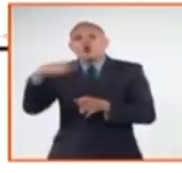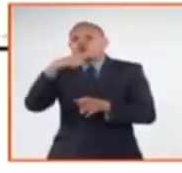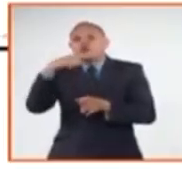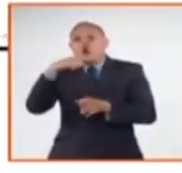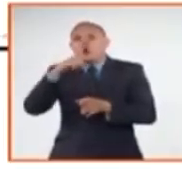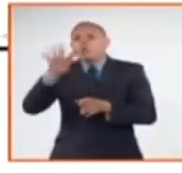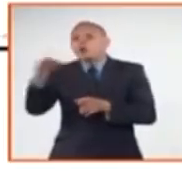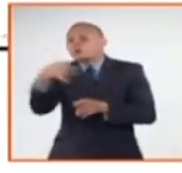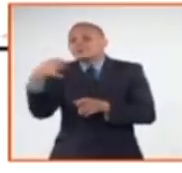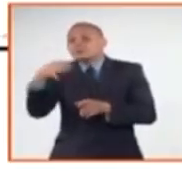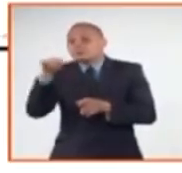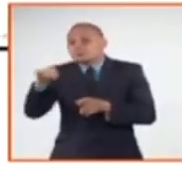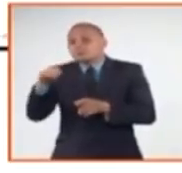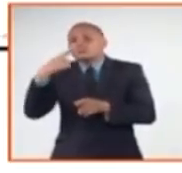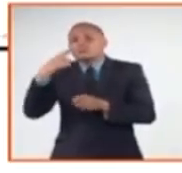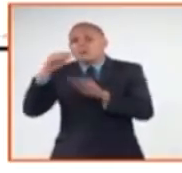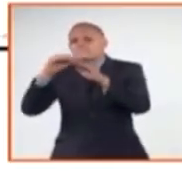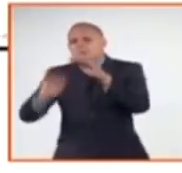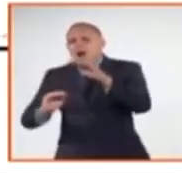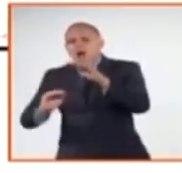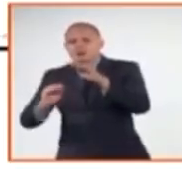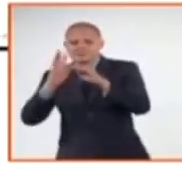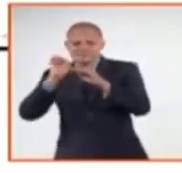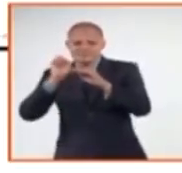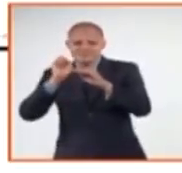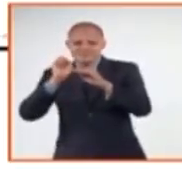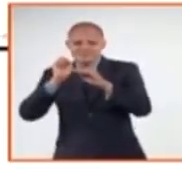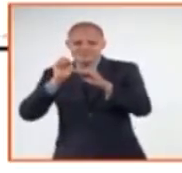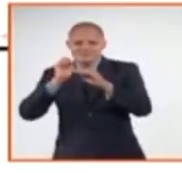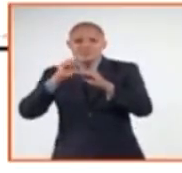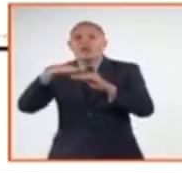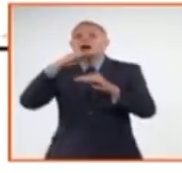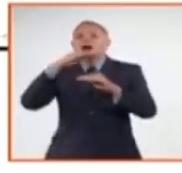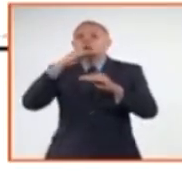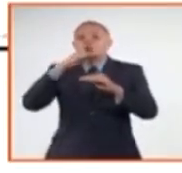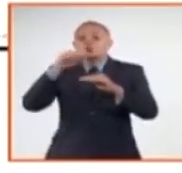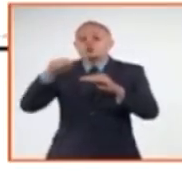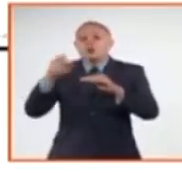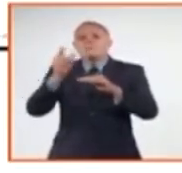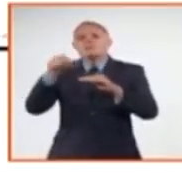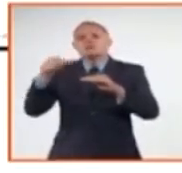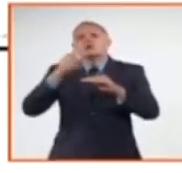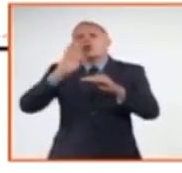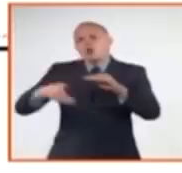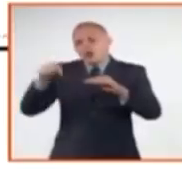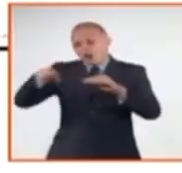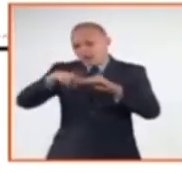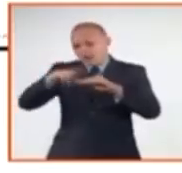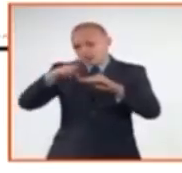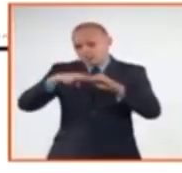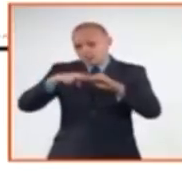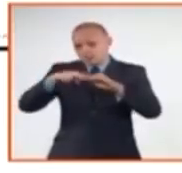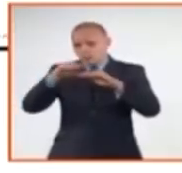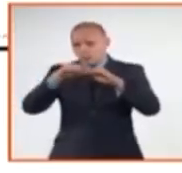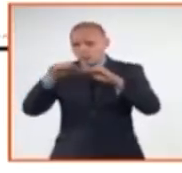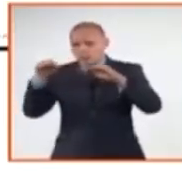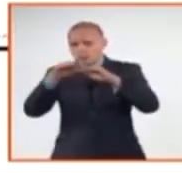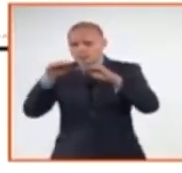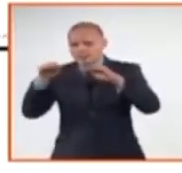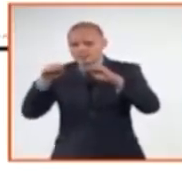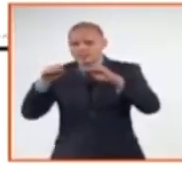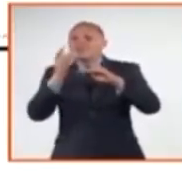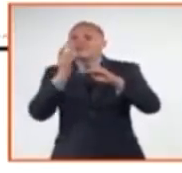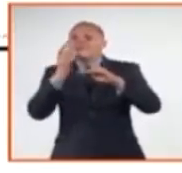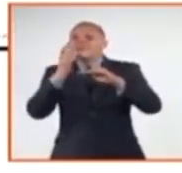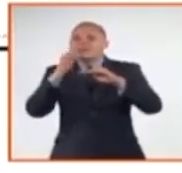6 veces menos o sea que está sucediendo que evidentemente sea el factor que hay en este caso es la vacunación y la evacuación está